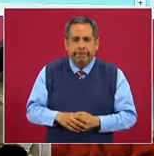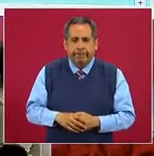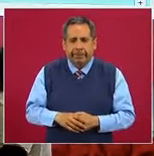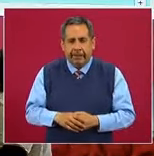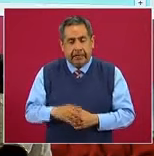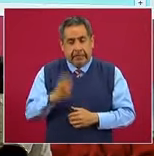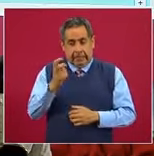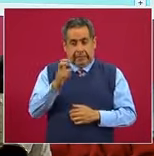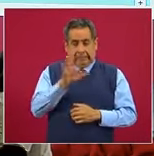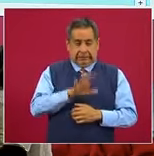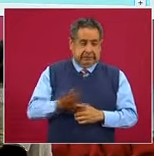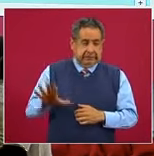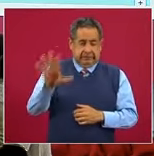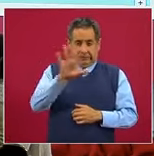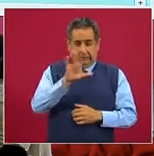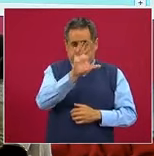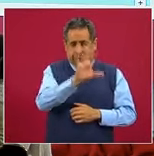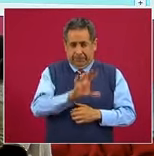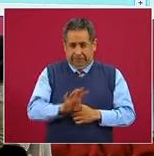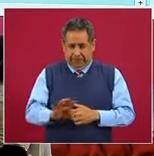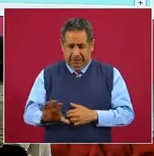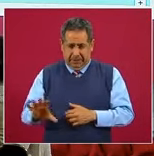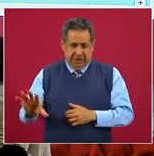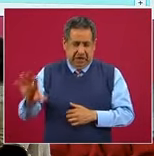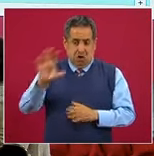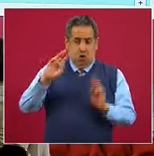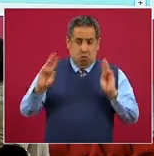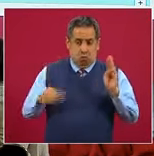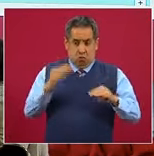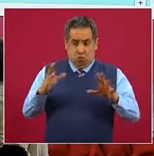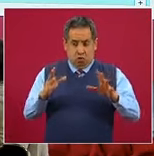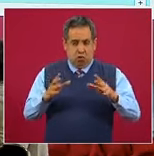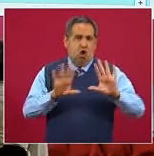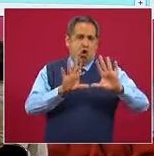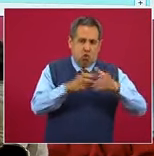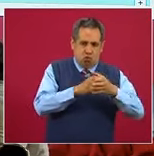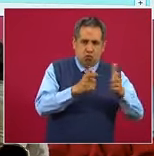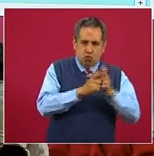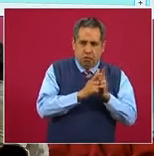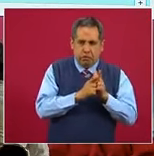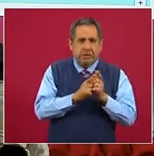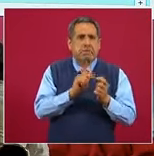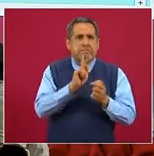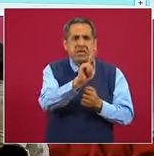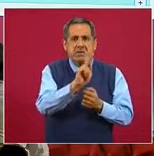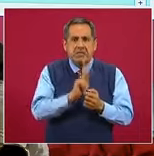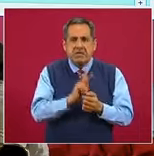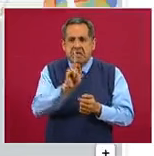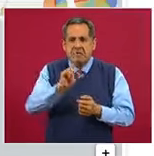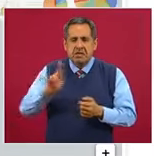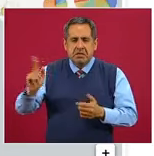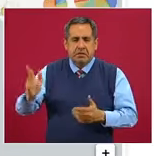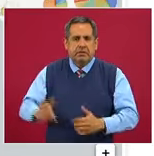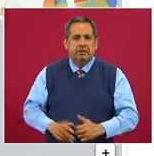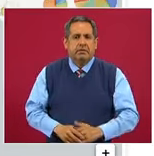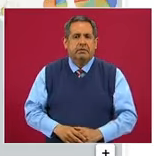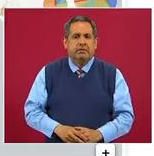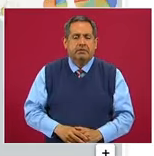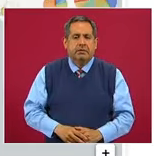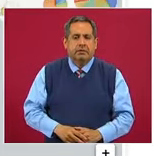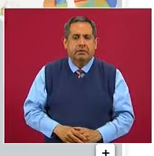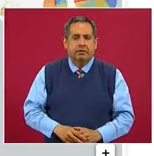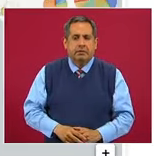Esquematizando esa gráfica que les puse de distribución de todos estos clados o grupos, que está aquí de México,